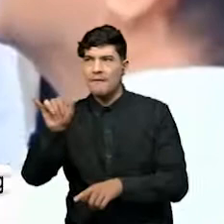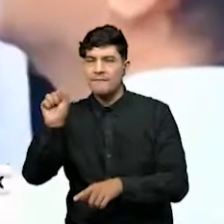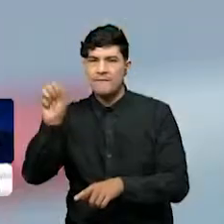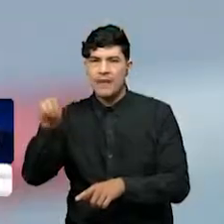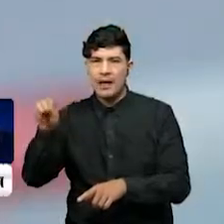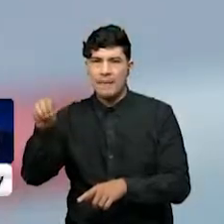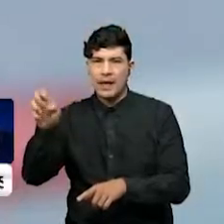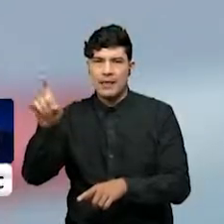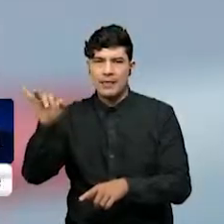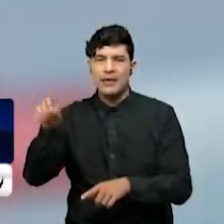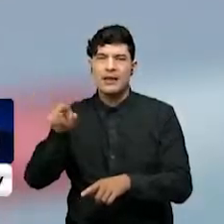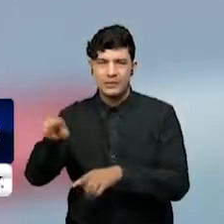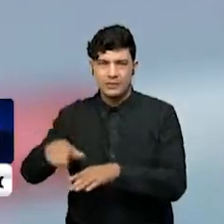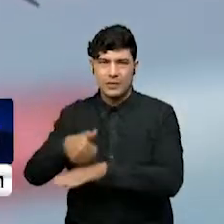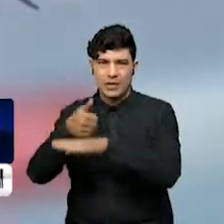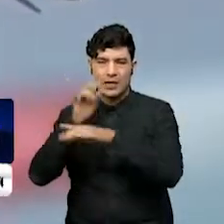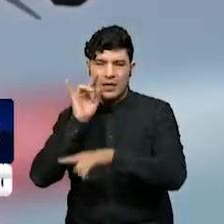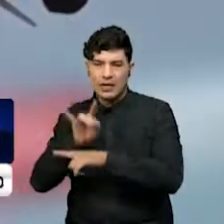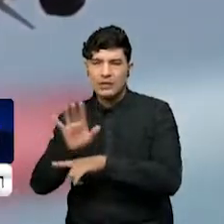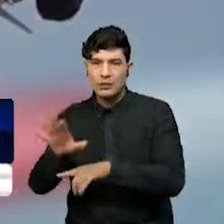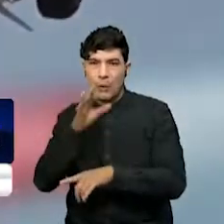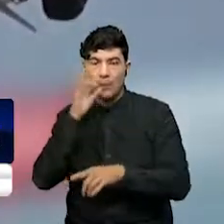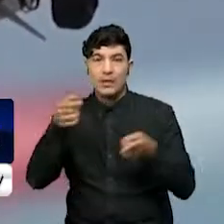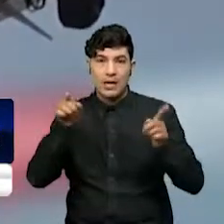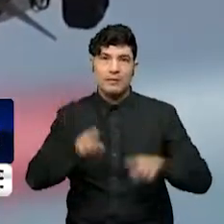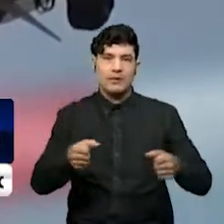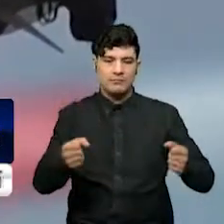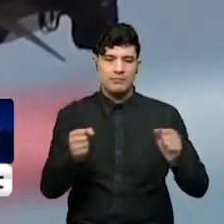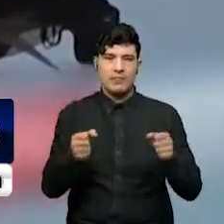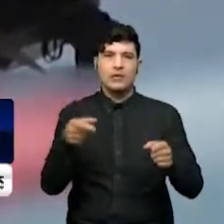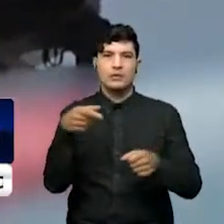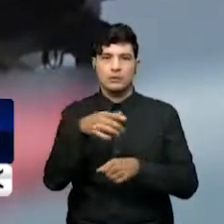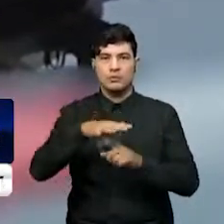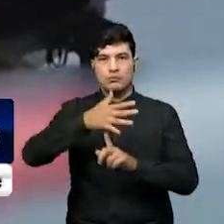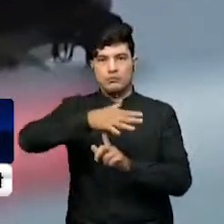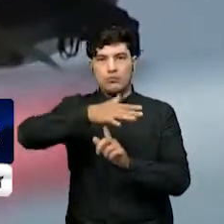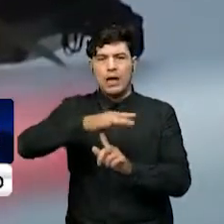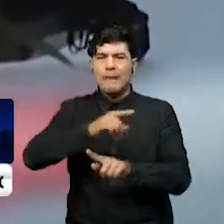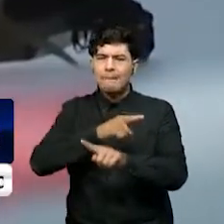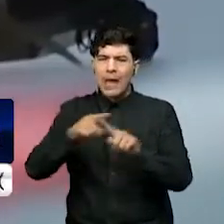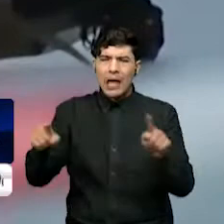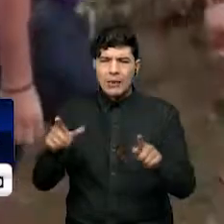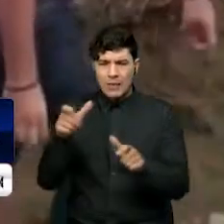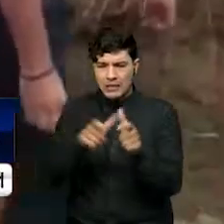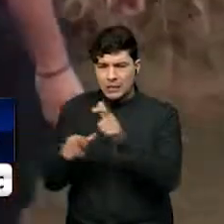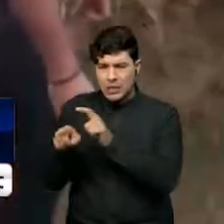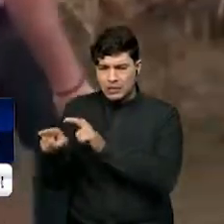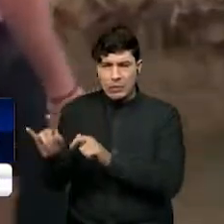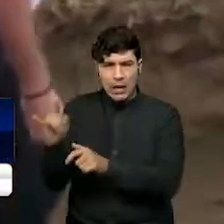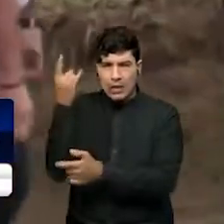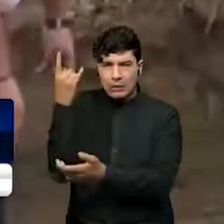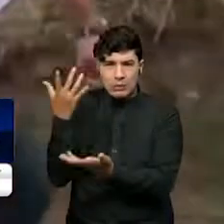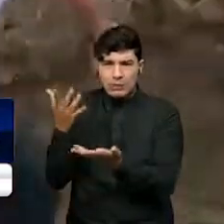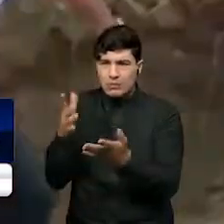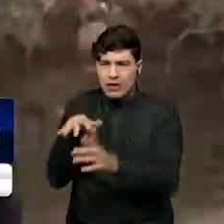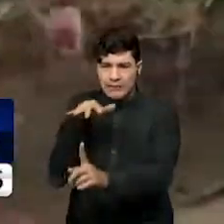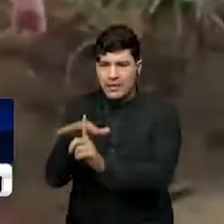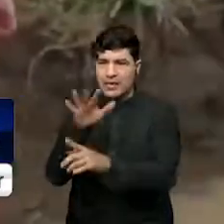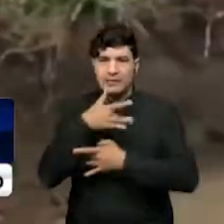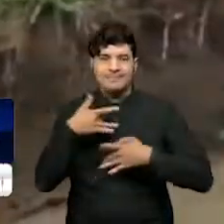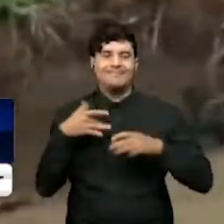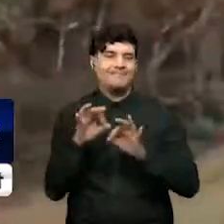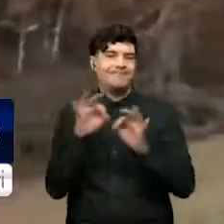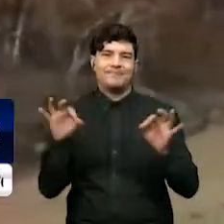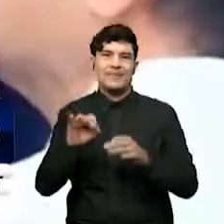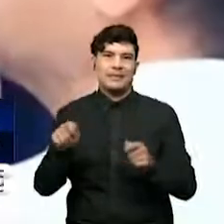del esquema de seguridad del mandatario, y el piloto de la aeronave. Por fortuna, ninguno de los ocupantes del helicóptero resultó